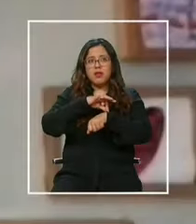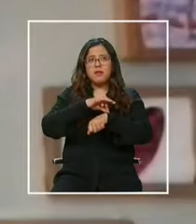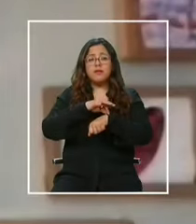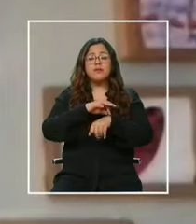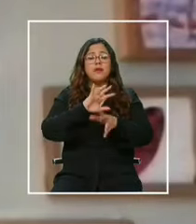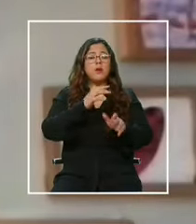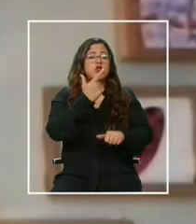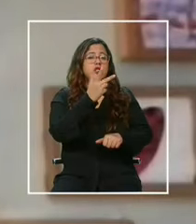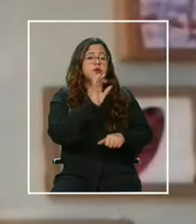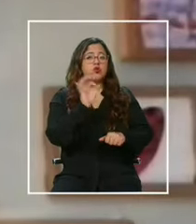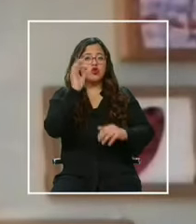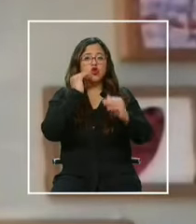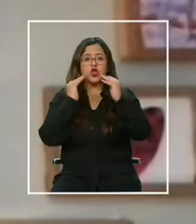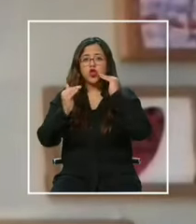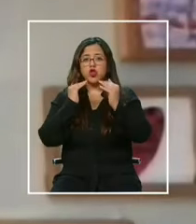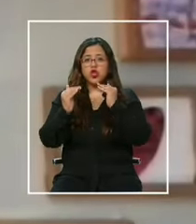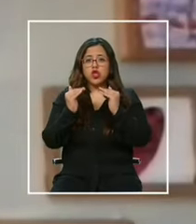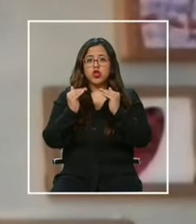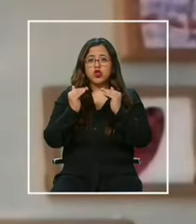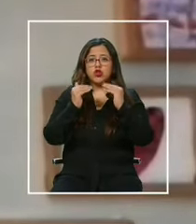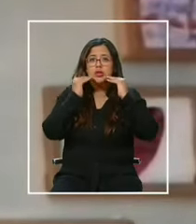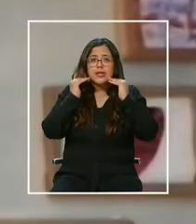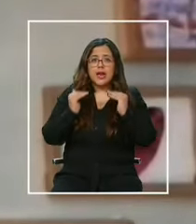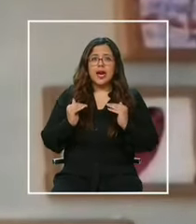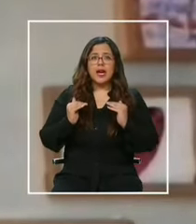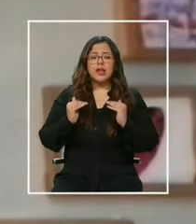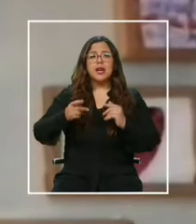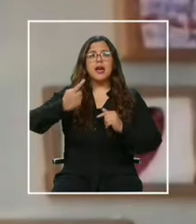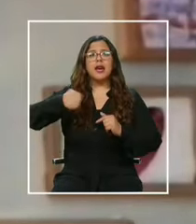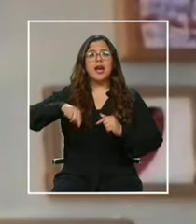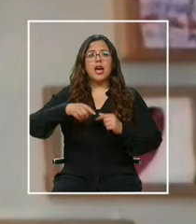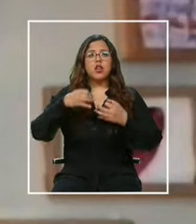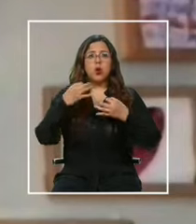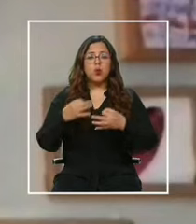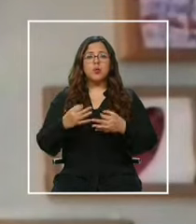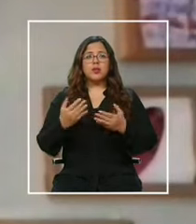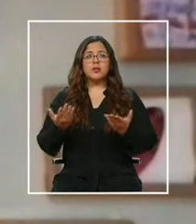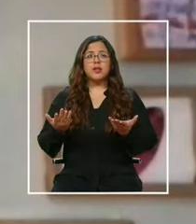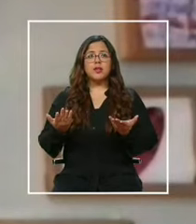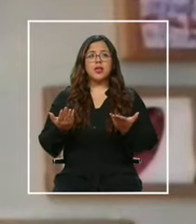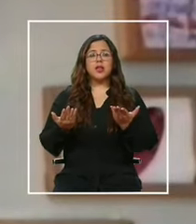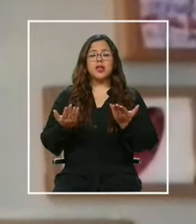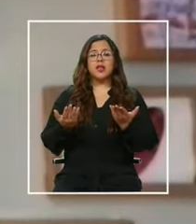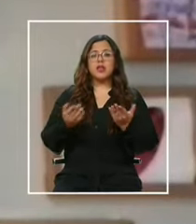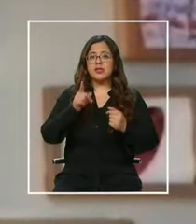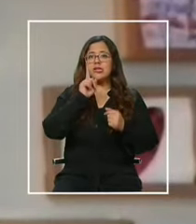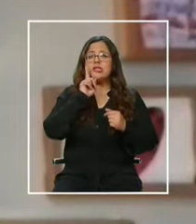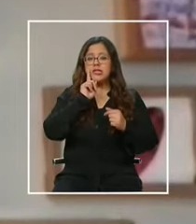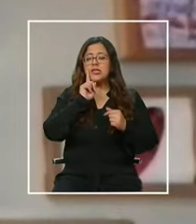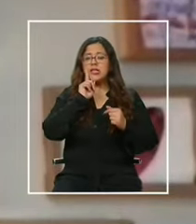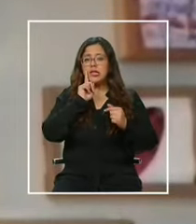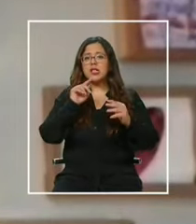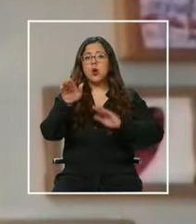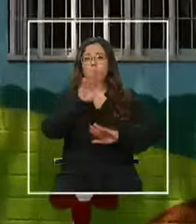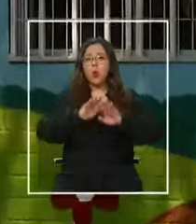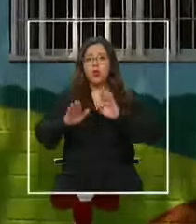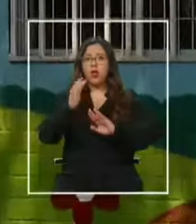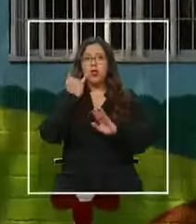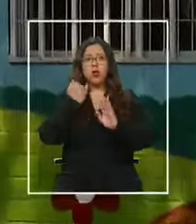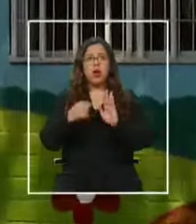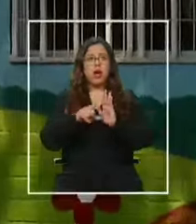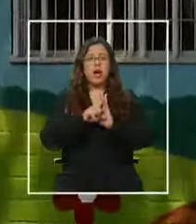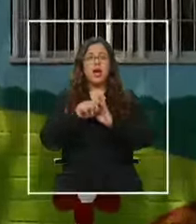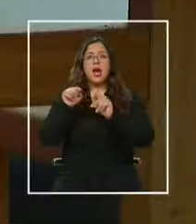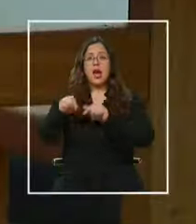un 7% de los niños en edad preescolar estarían ocupando algún tipo de cuidado más bien informal. Son